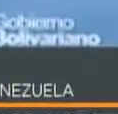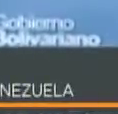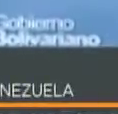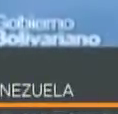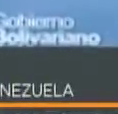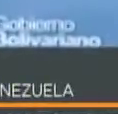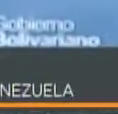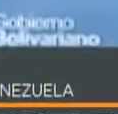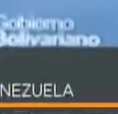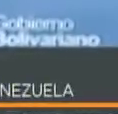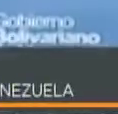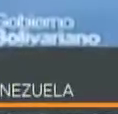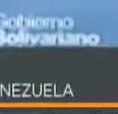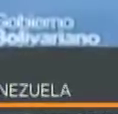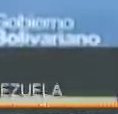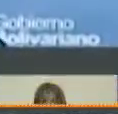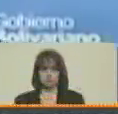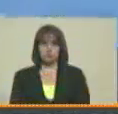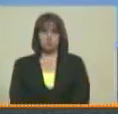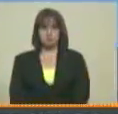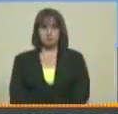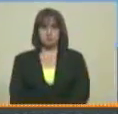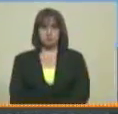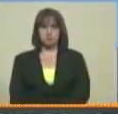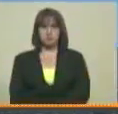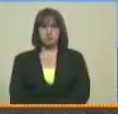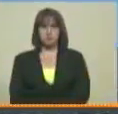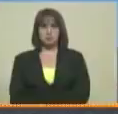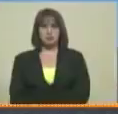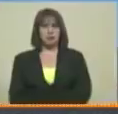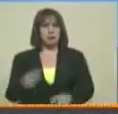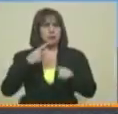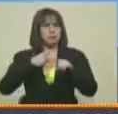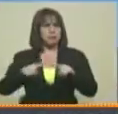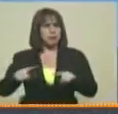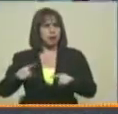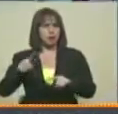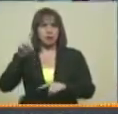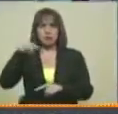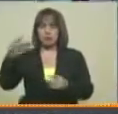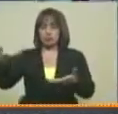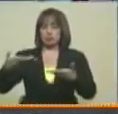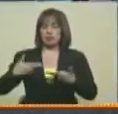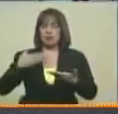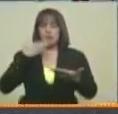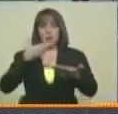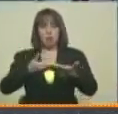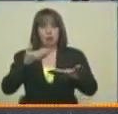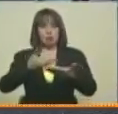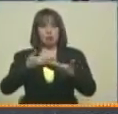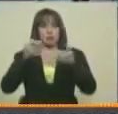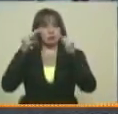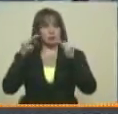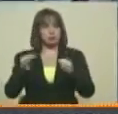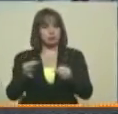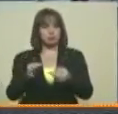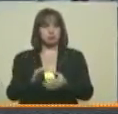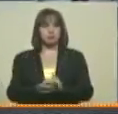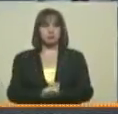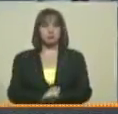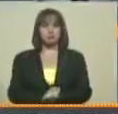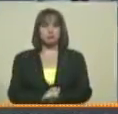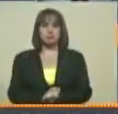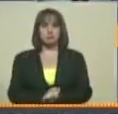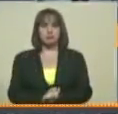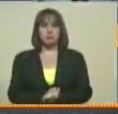recibir tanto apoyo de ustedes, pero sobre todo de recibir las propuestas concretas